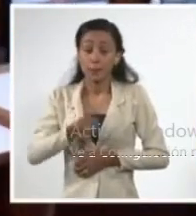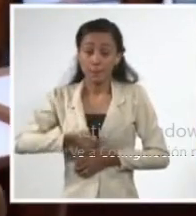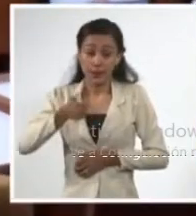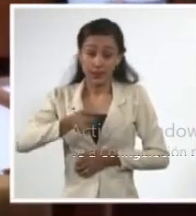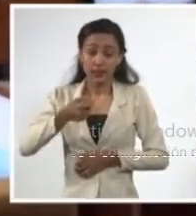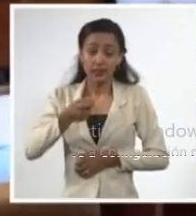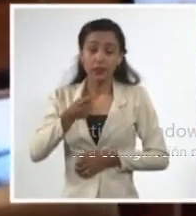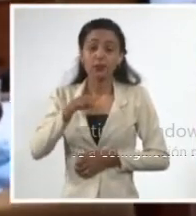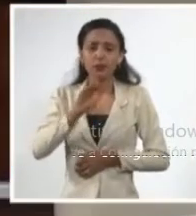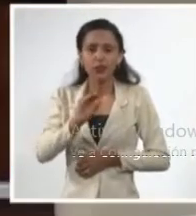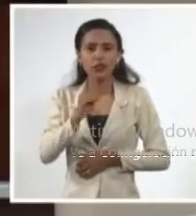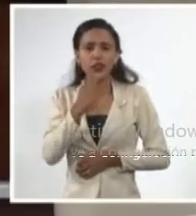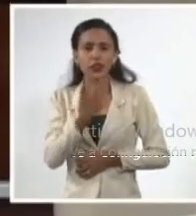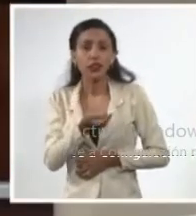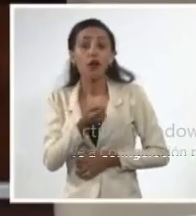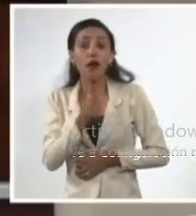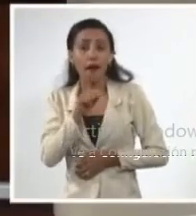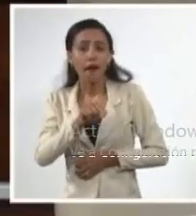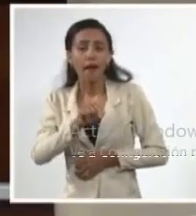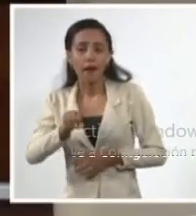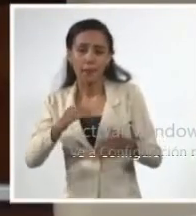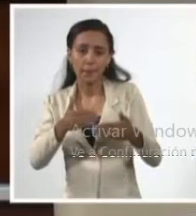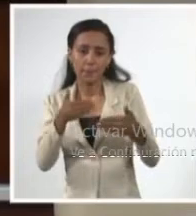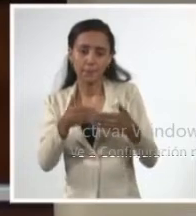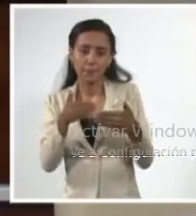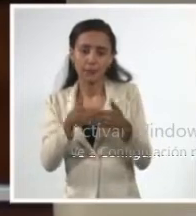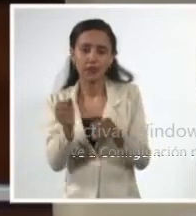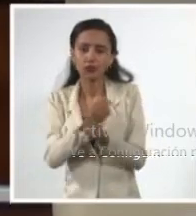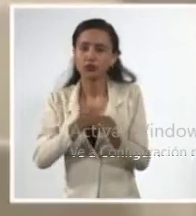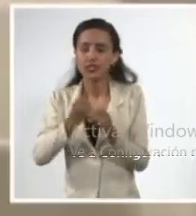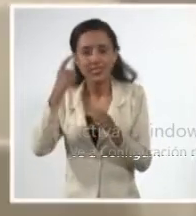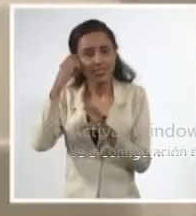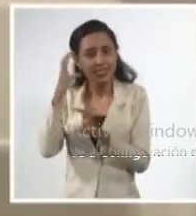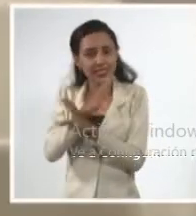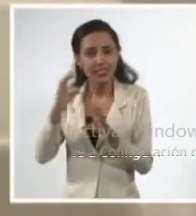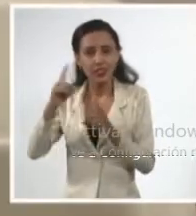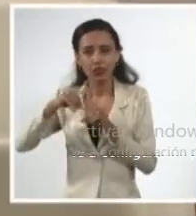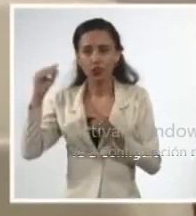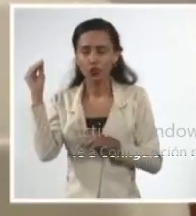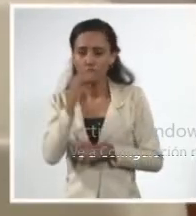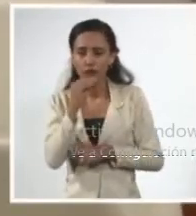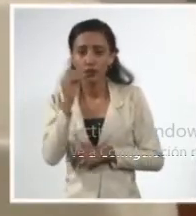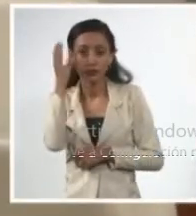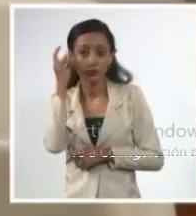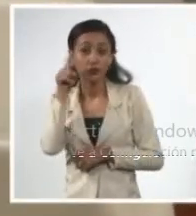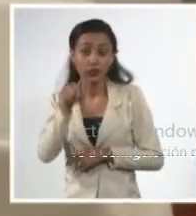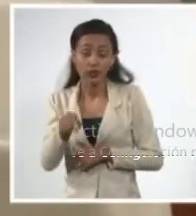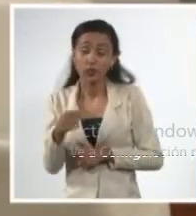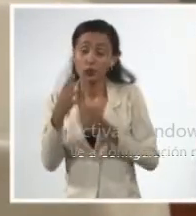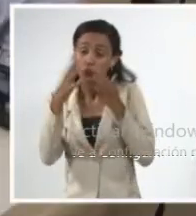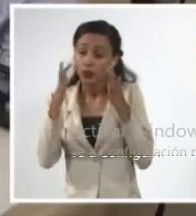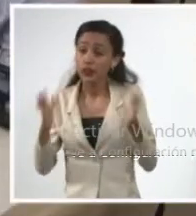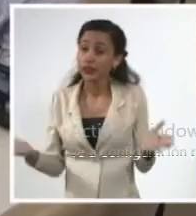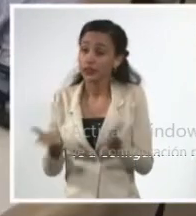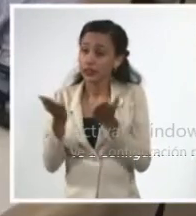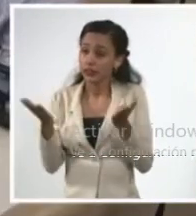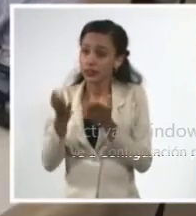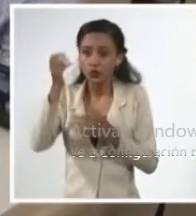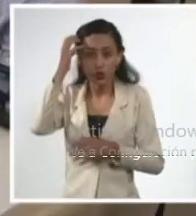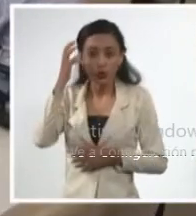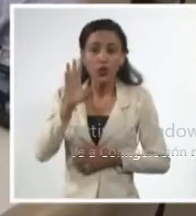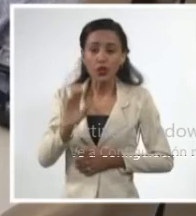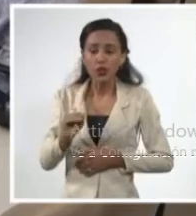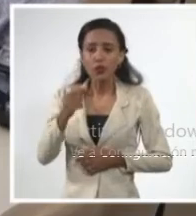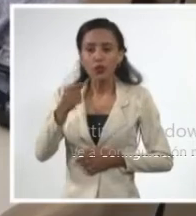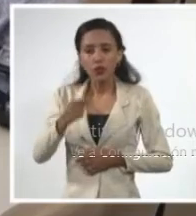han buscado el despegue de sus entidades con la gestión de la ciencia, la tecnología y la innovación, uno de los pilares de desarrollo del gobierno, y llamó a